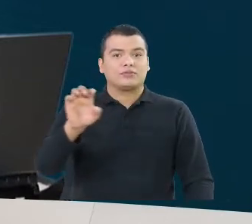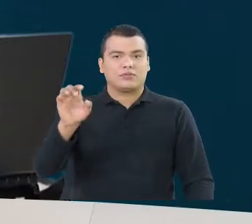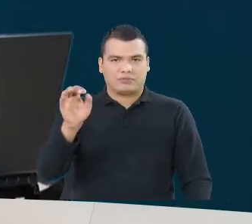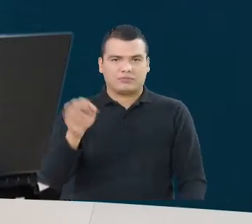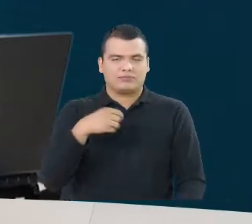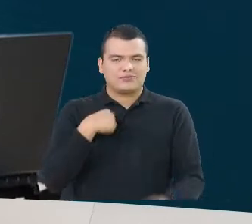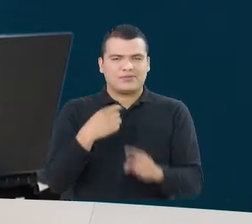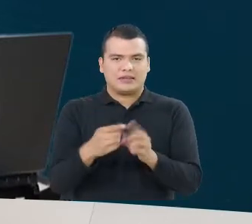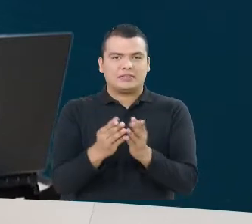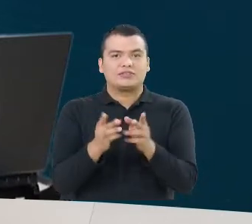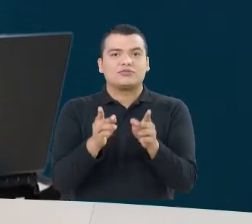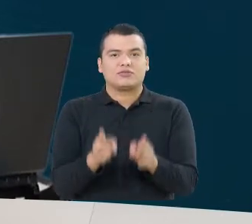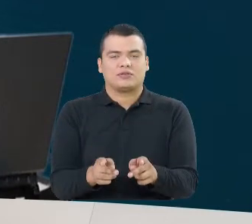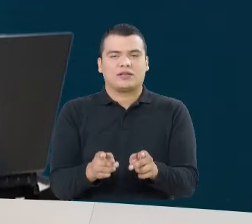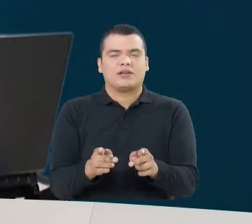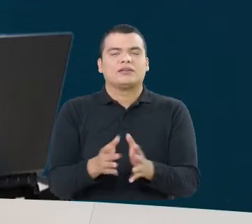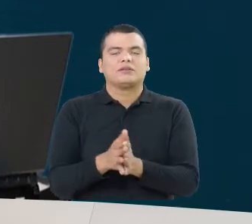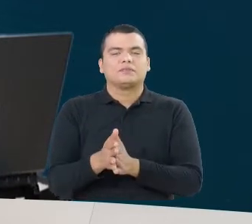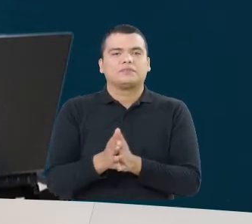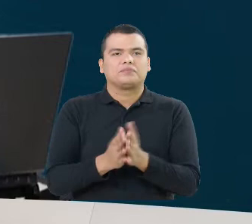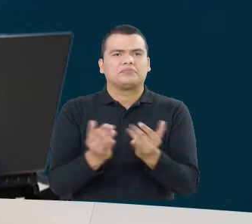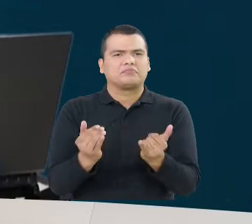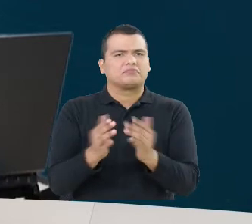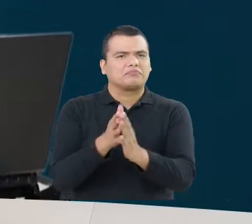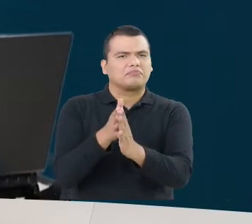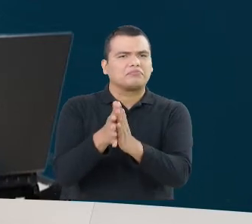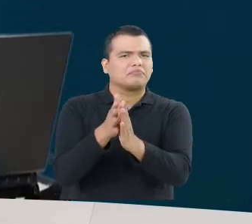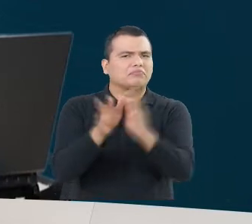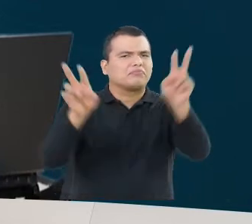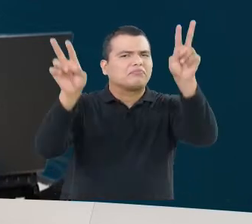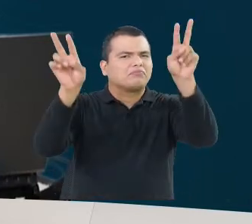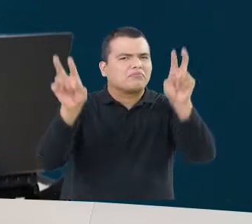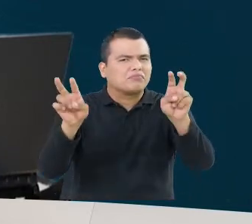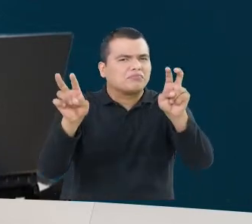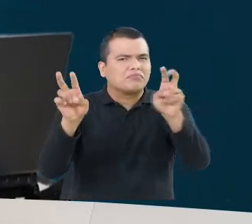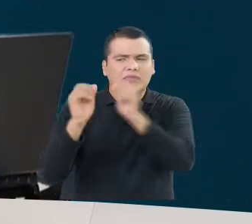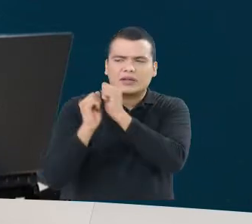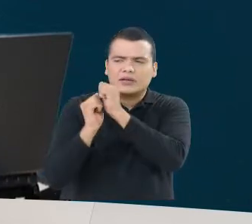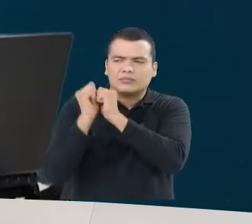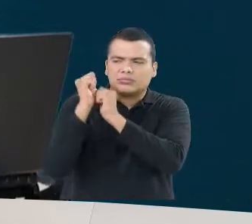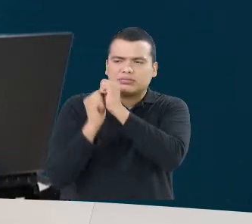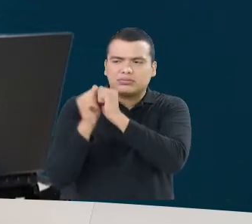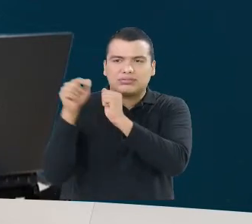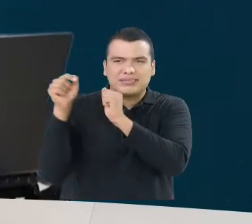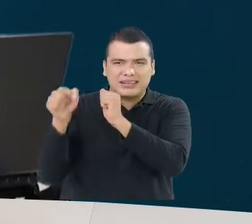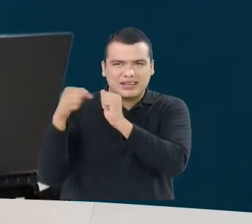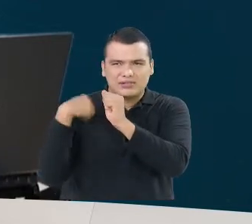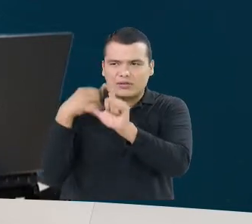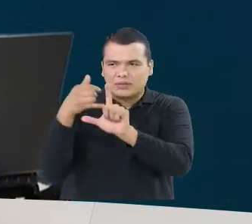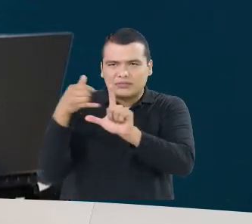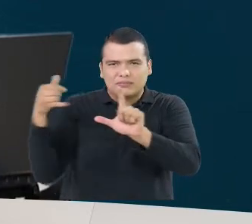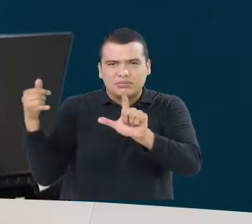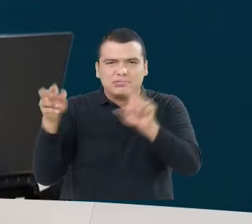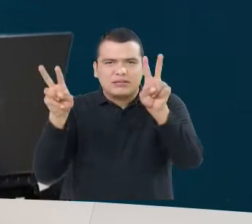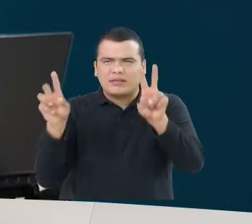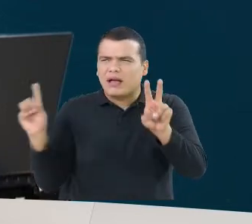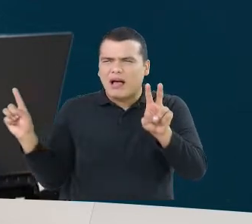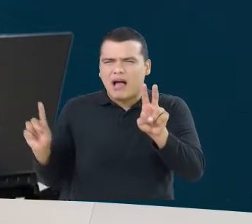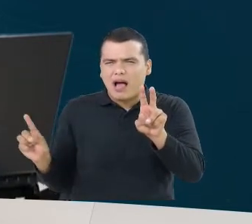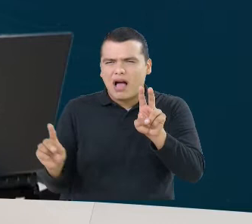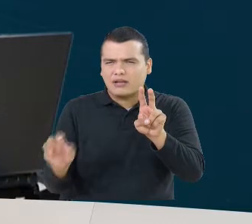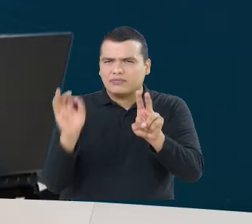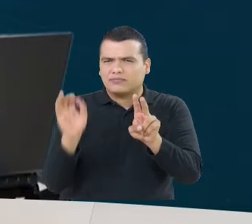hablar sobre una máquina de dibujo cartesiano que estoy trabajando desde hace unos años, que